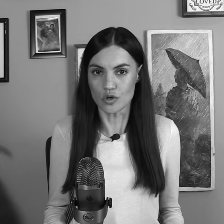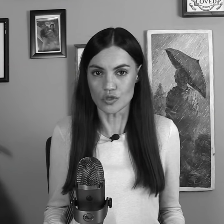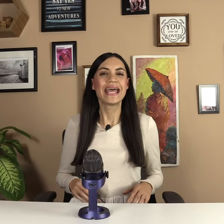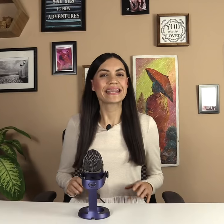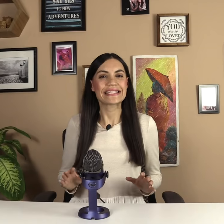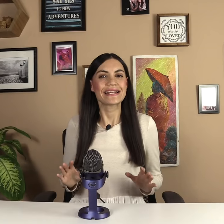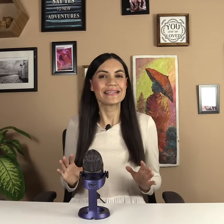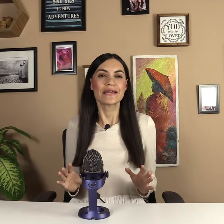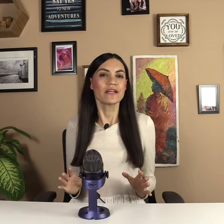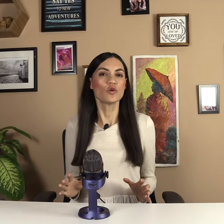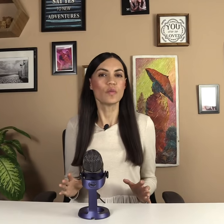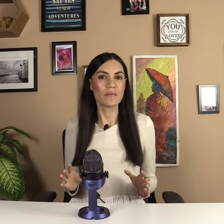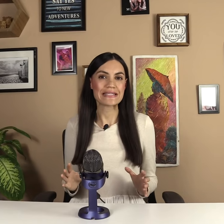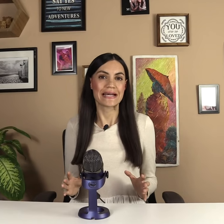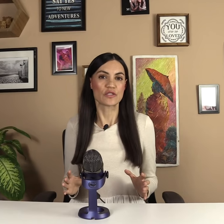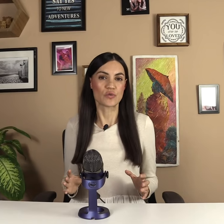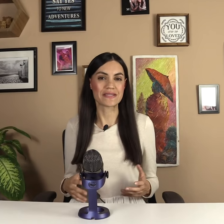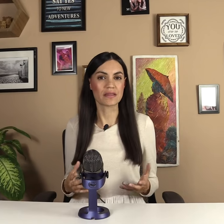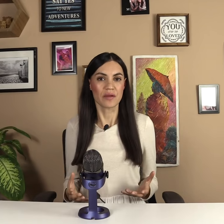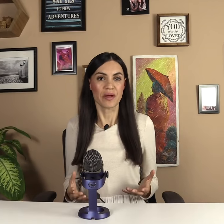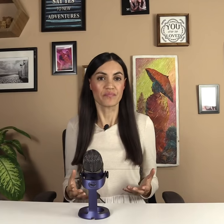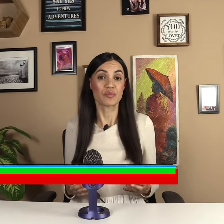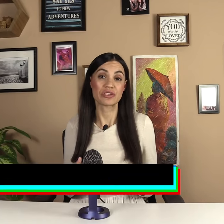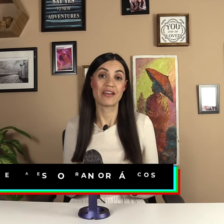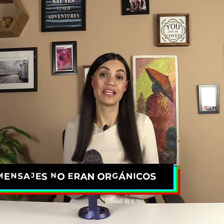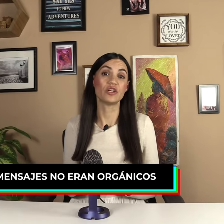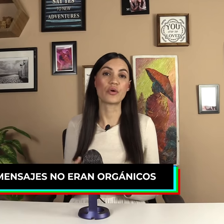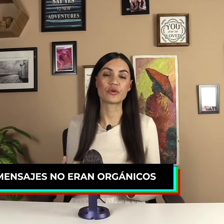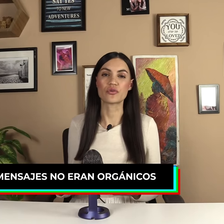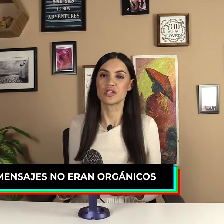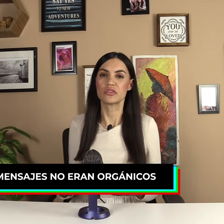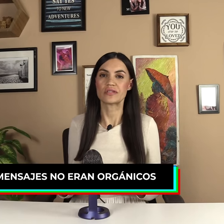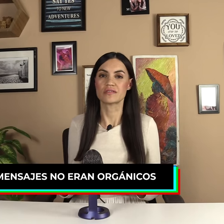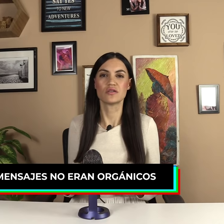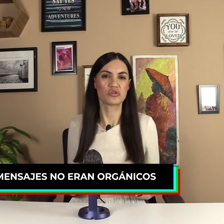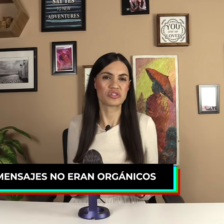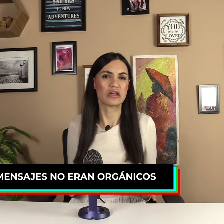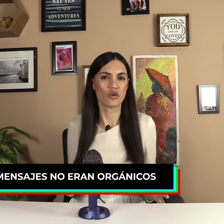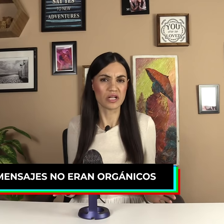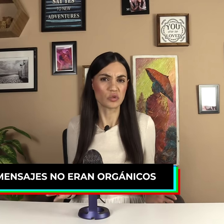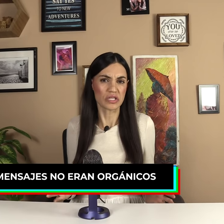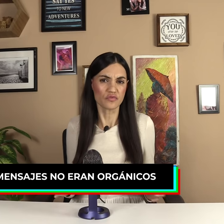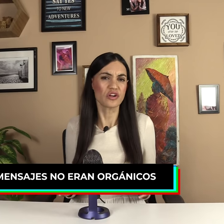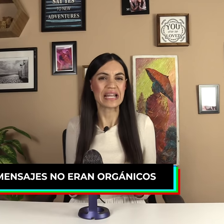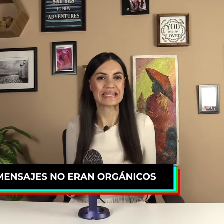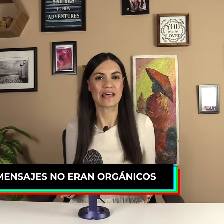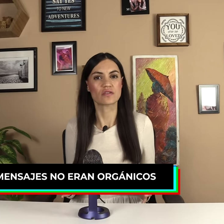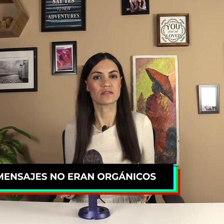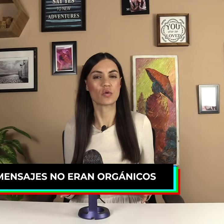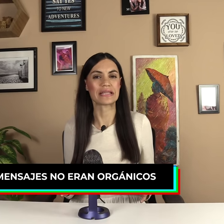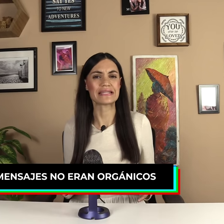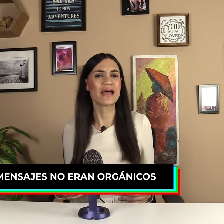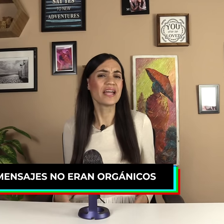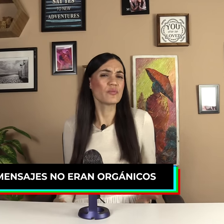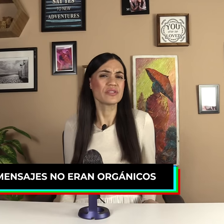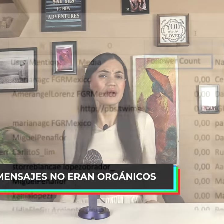orgánicos tras analizar 21000 mensajes sobre este tema vimos que el 24% es decir unos 5000 tweets fueron lanzados